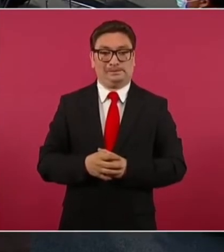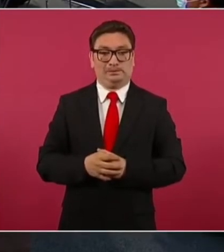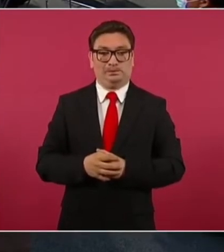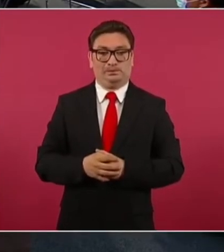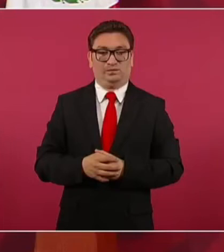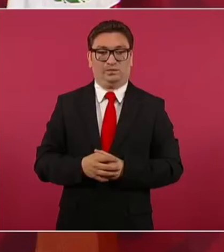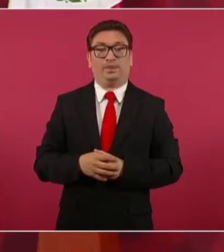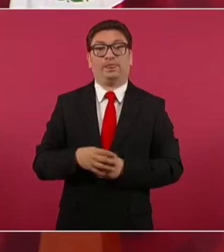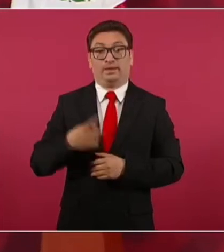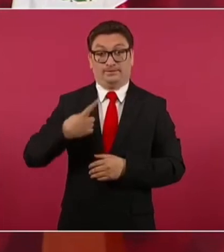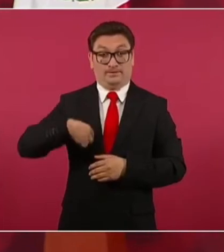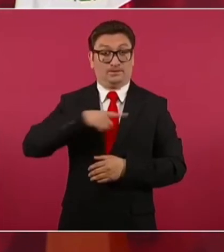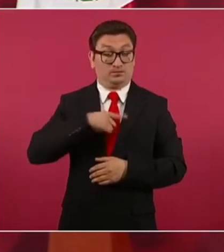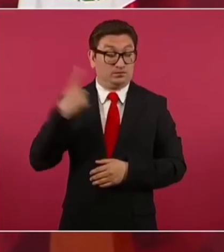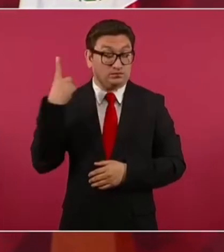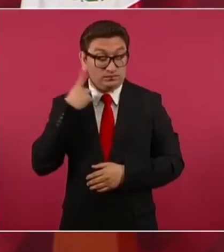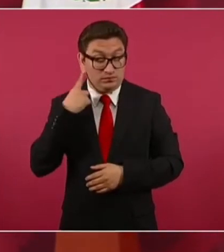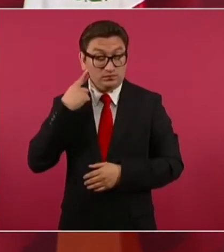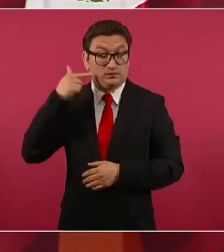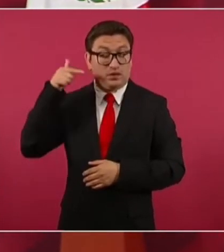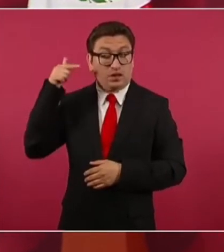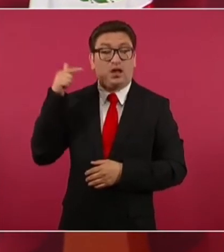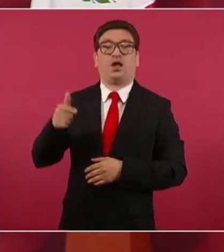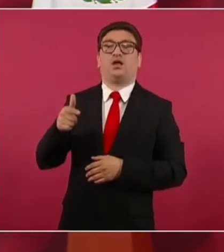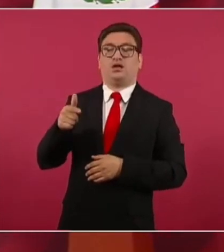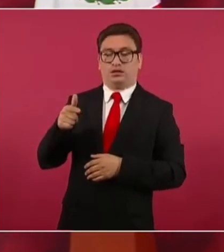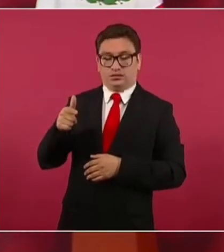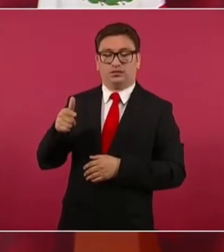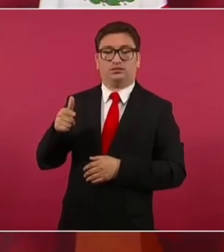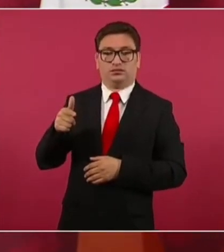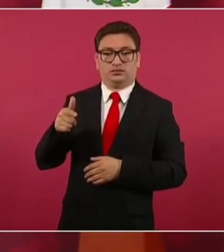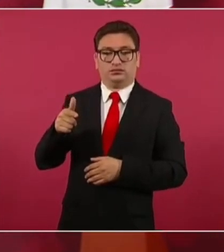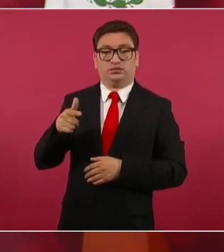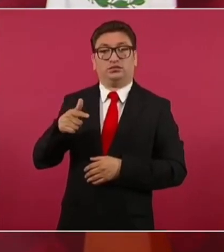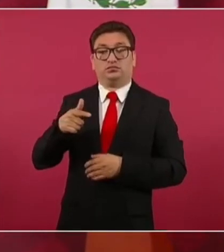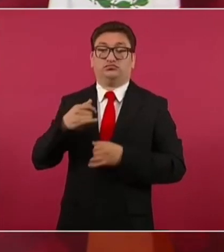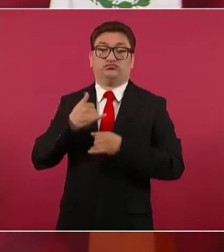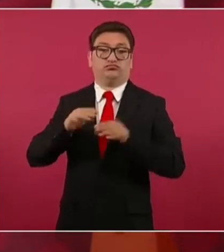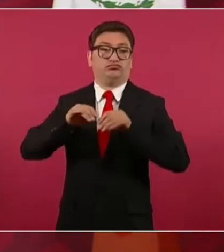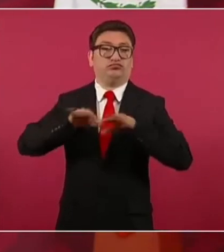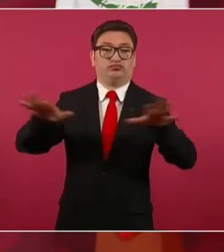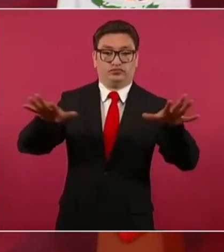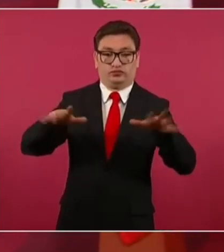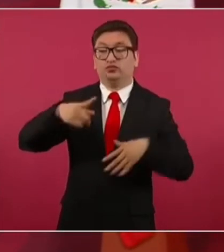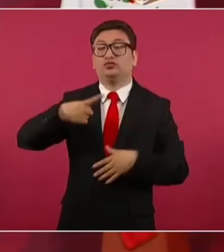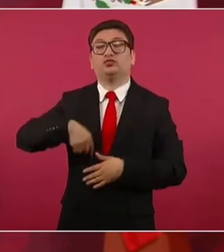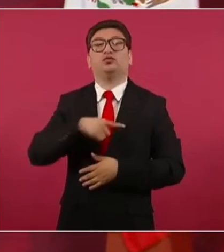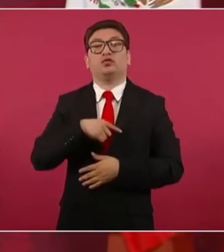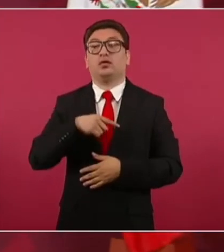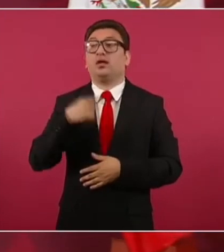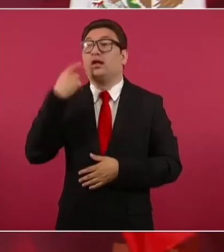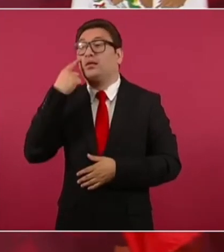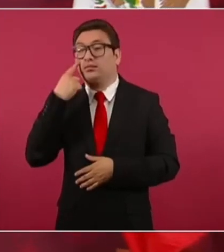Entonces nos enteramos, se dio a conocer y dijimos, pues vamos